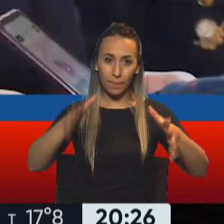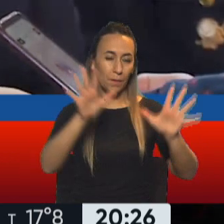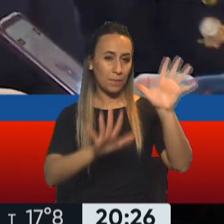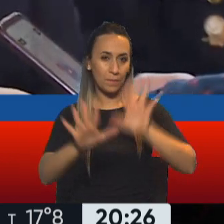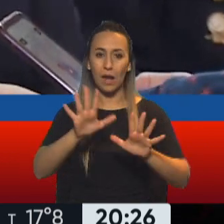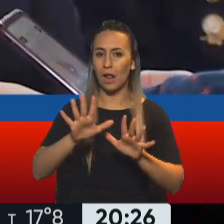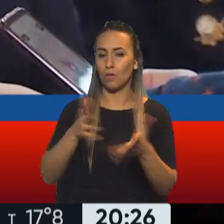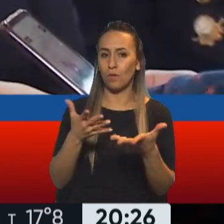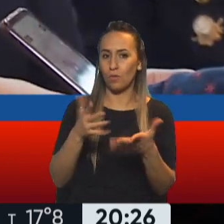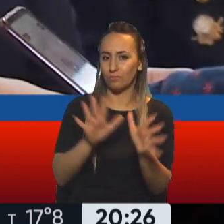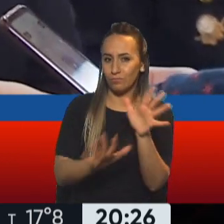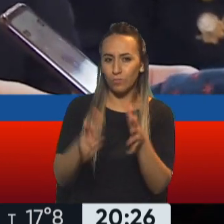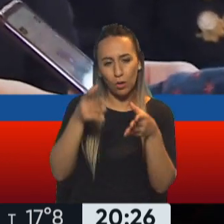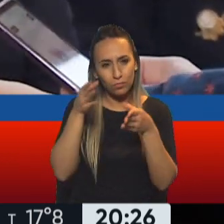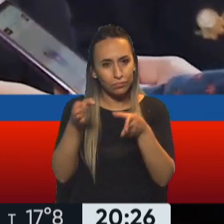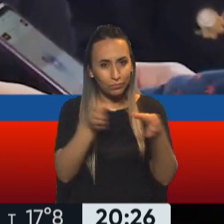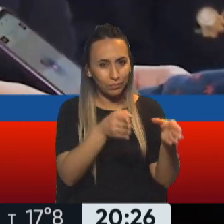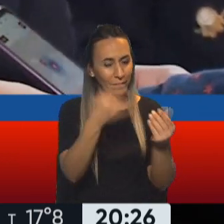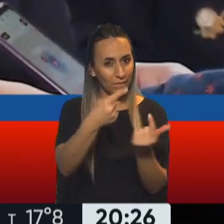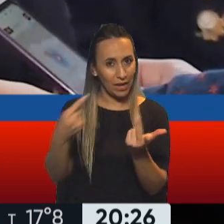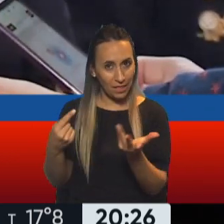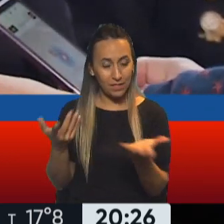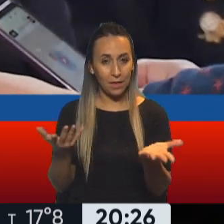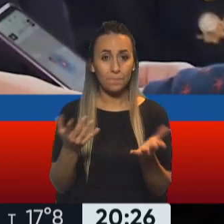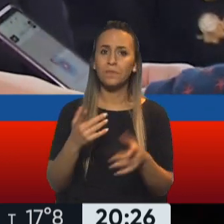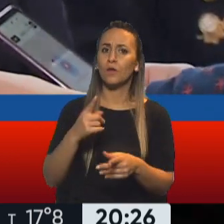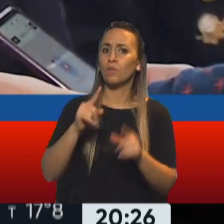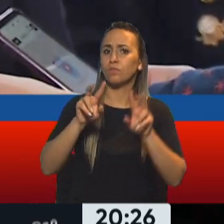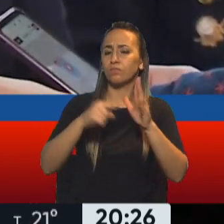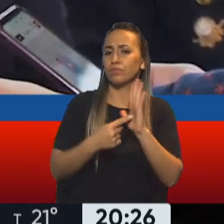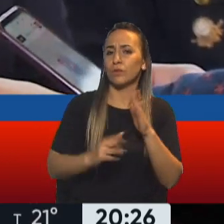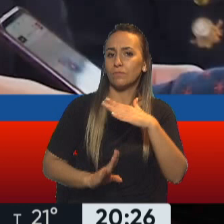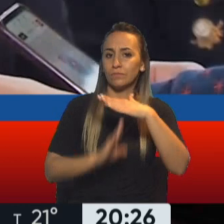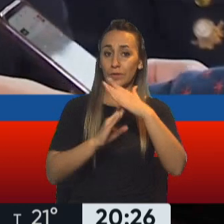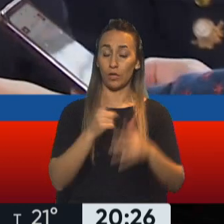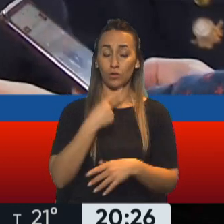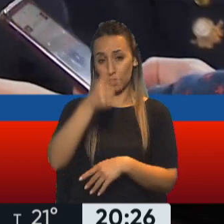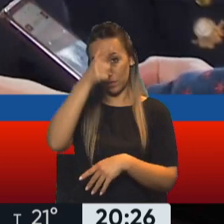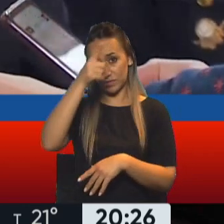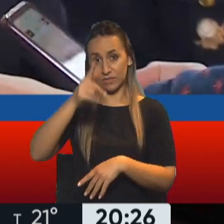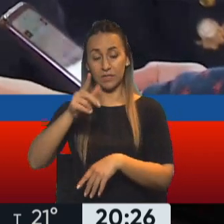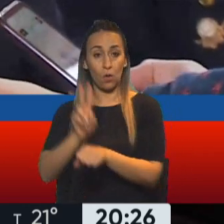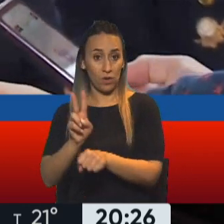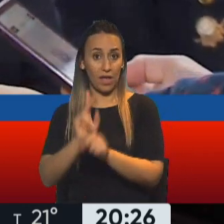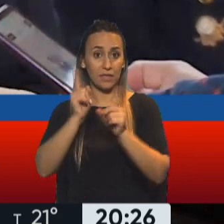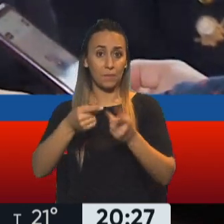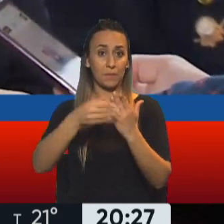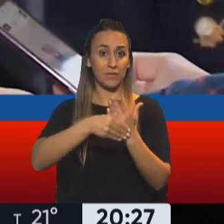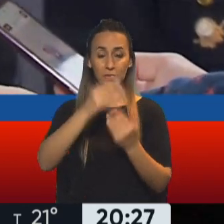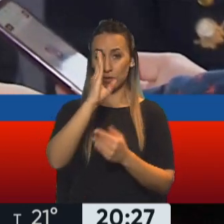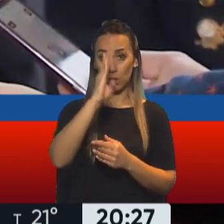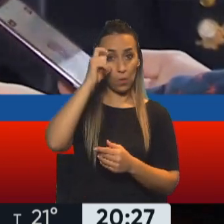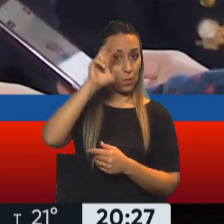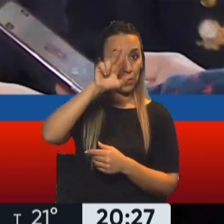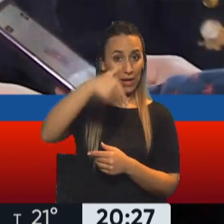diferentes especialidades y que tiene que ver con algo central que nosotros en nuestra fuerza de seguridad, que el ministro Berni también está llevando adelante con